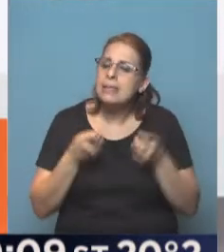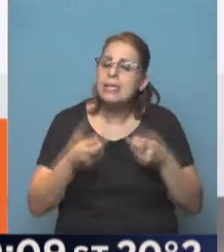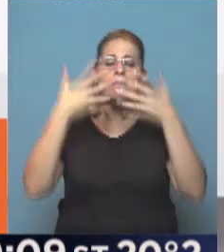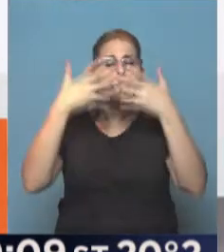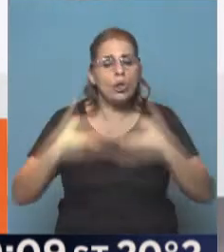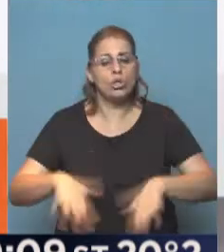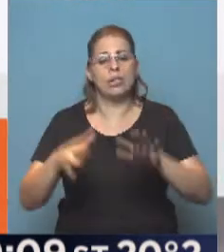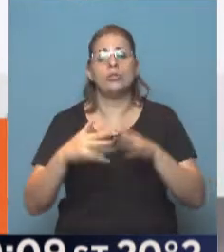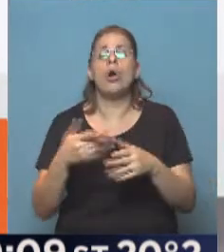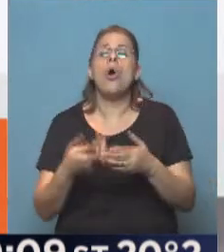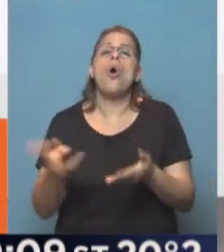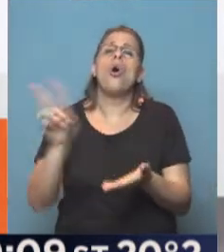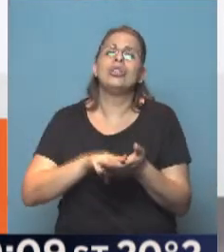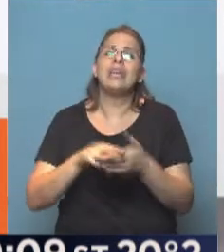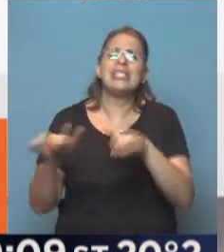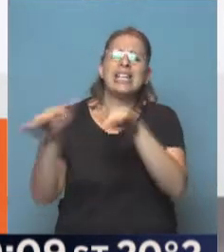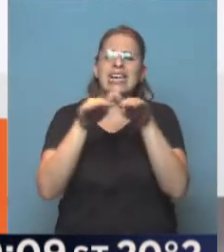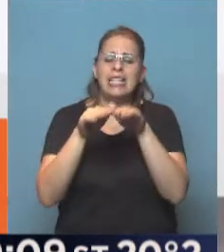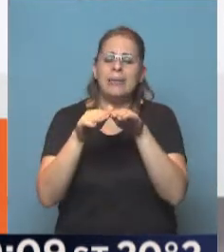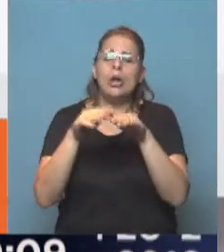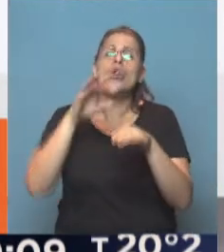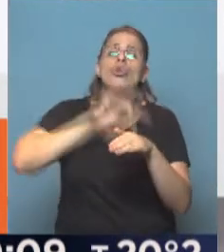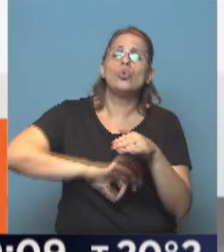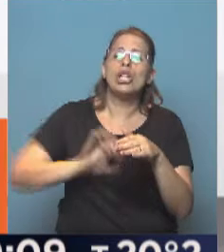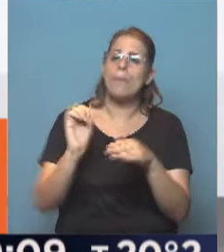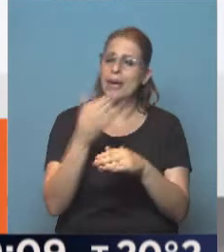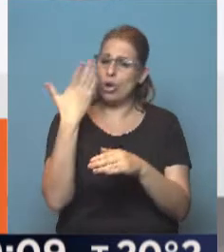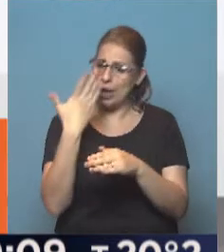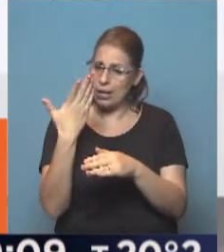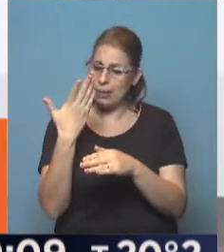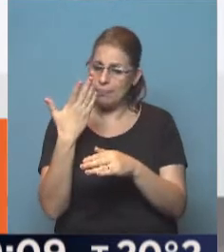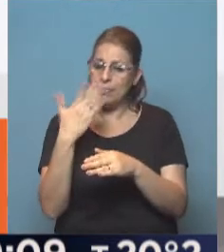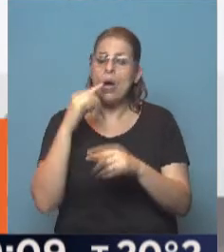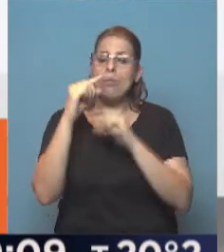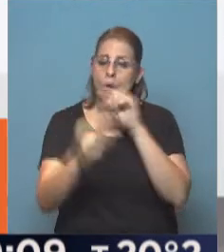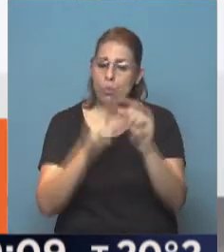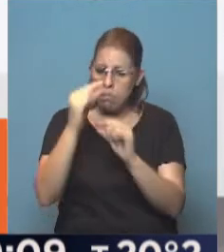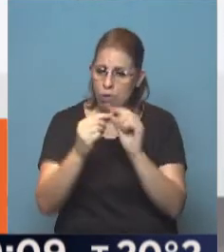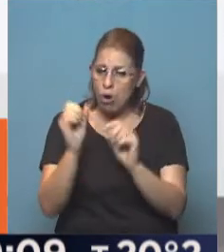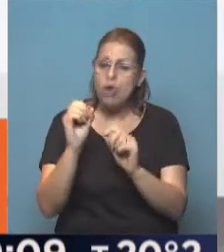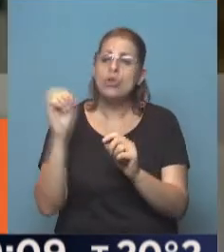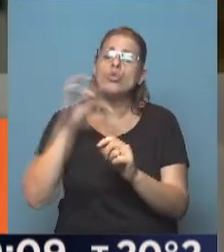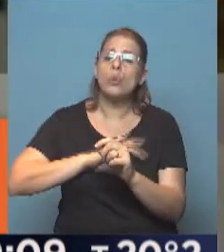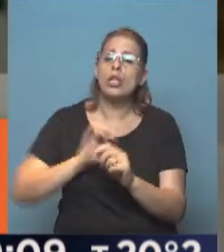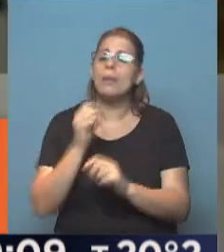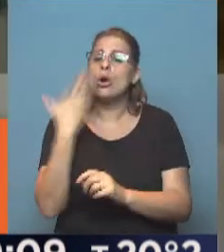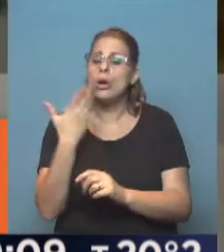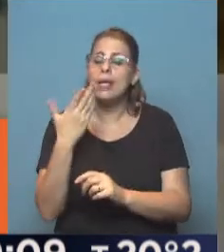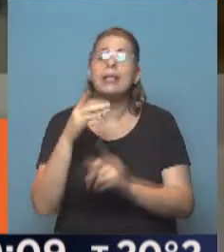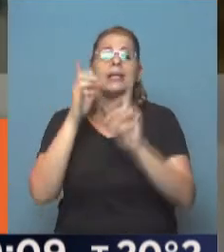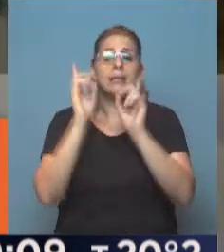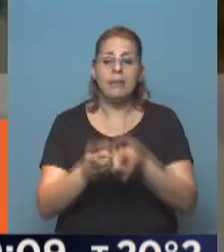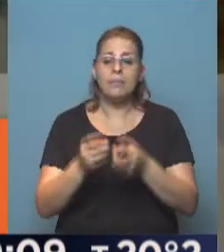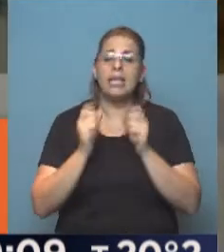insisto, vuelva a este equilibrio entre mejorar el bolsillo de los trabajadores de manera progresiva, gradual, y